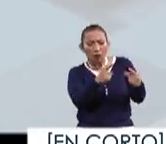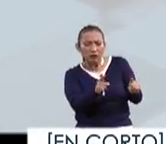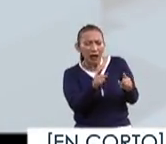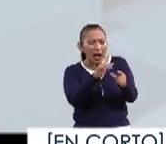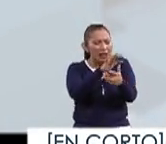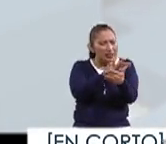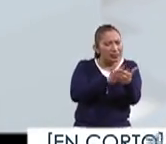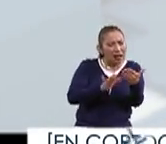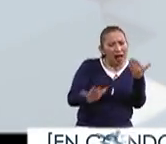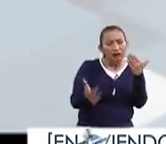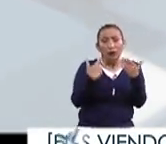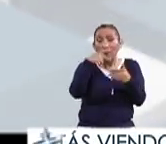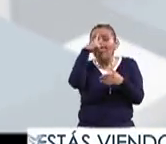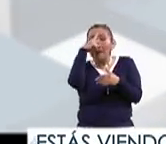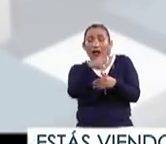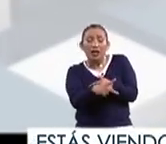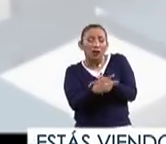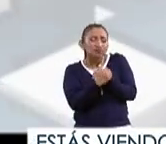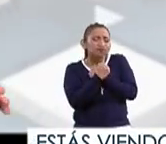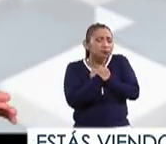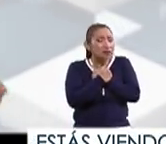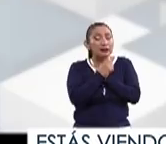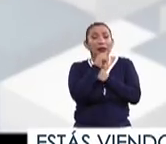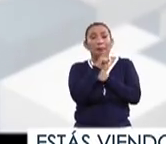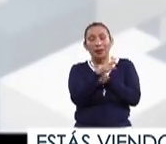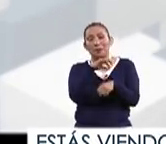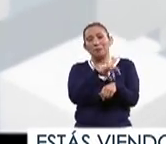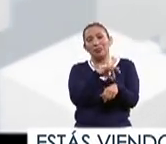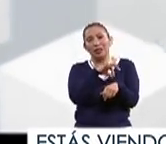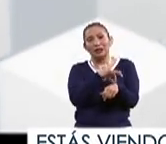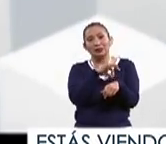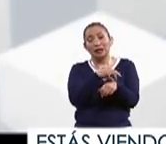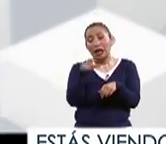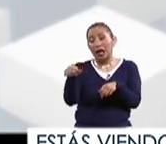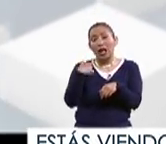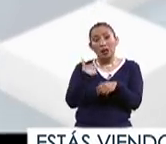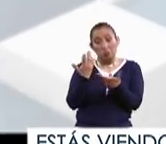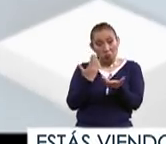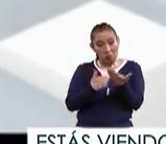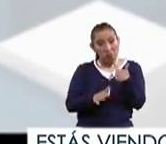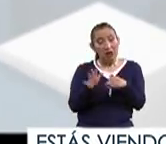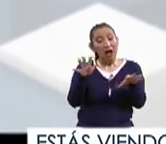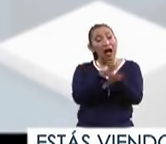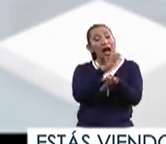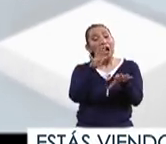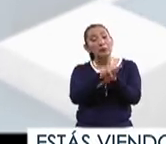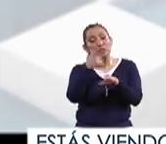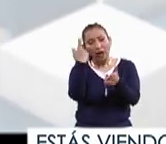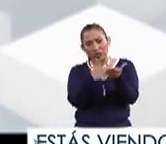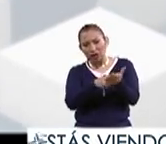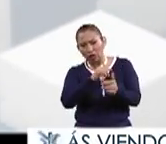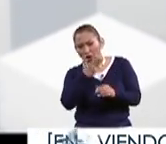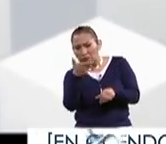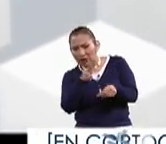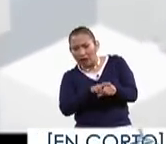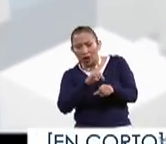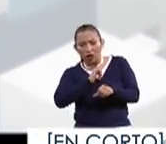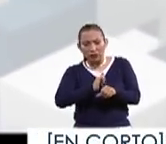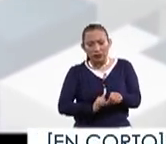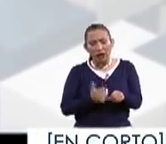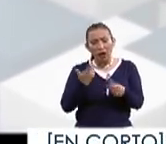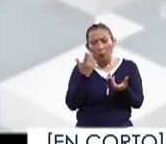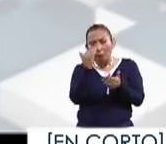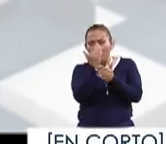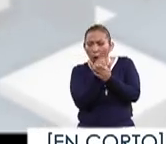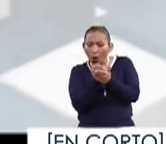la literatura, México y, por supuesto, por la medicina, quien ha logrado importantes cambios en los quirófanos, con las cirugías de